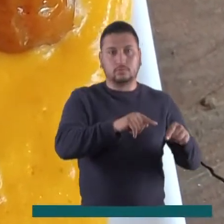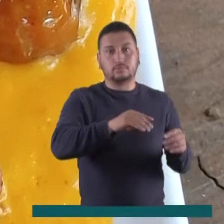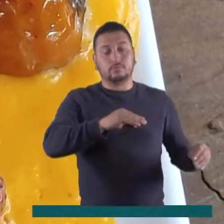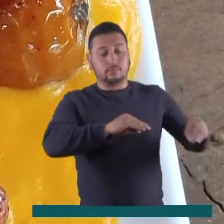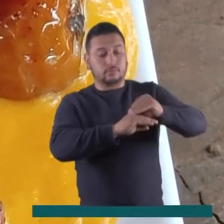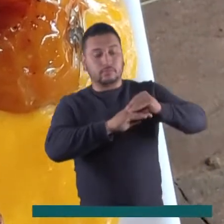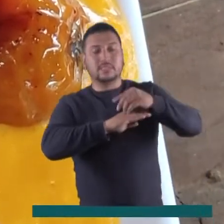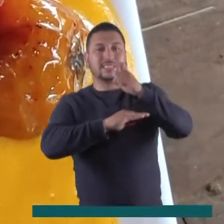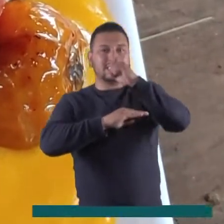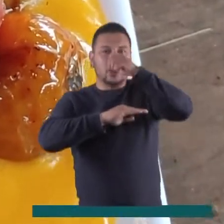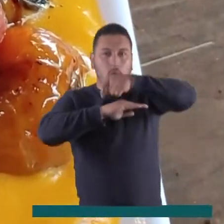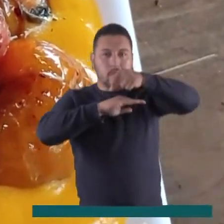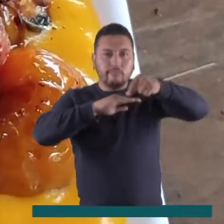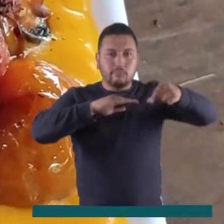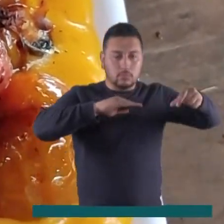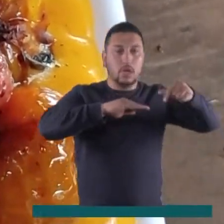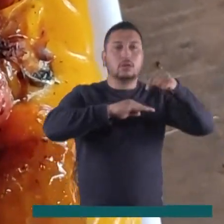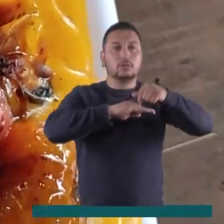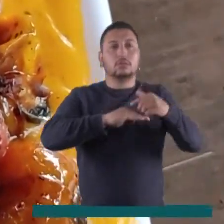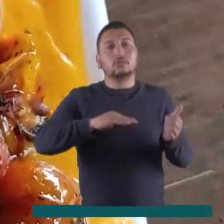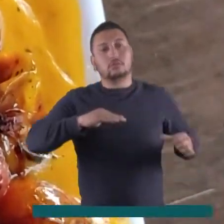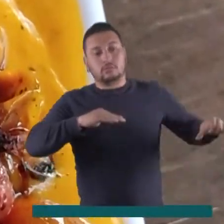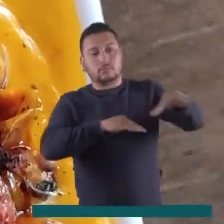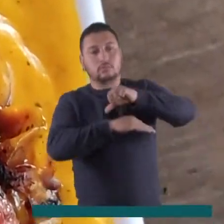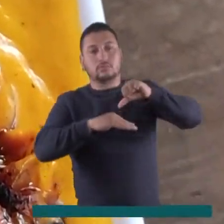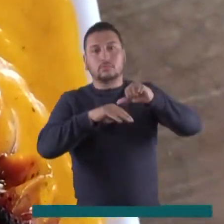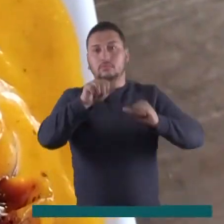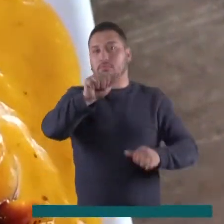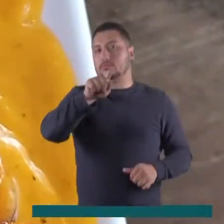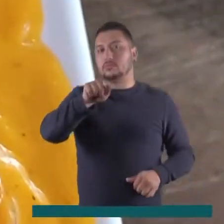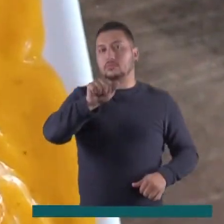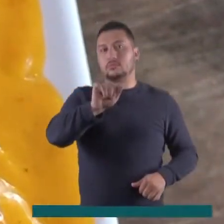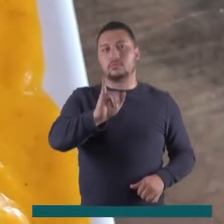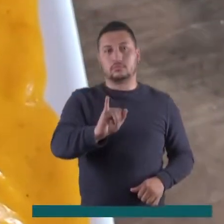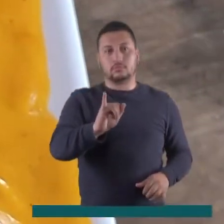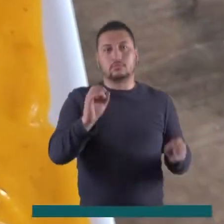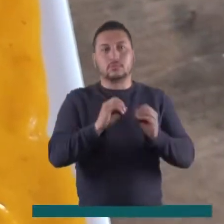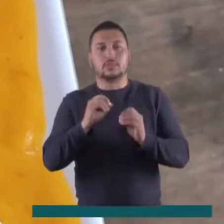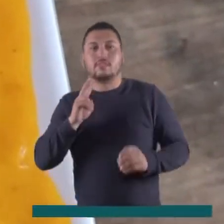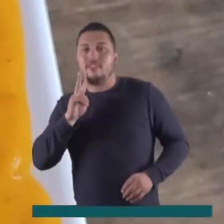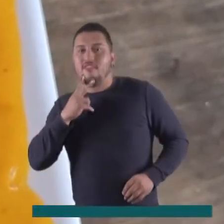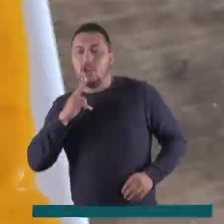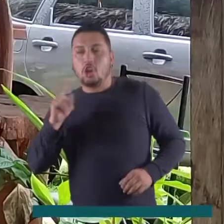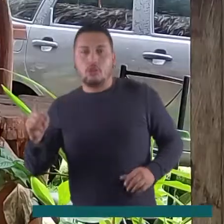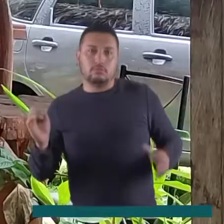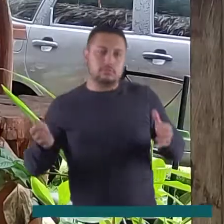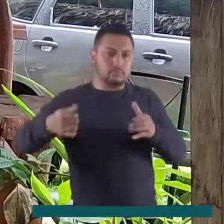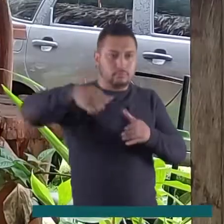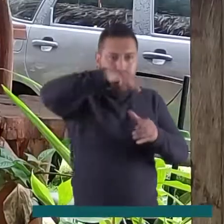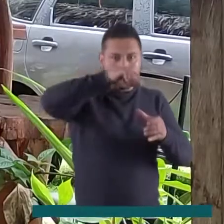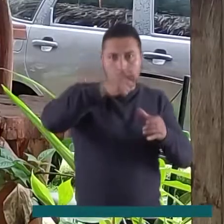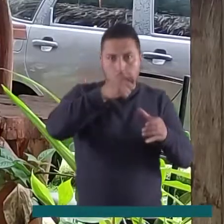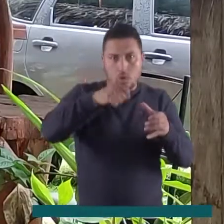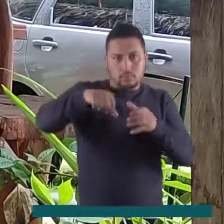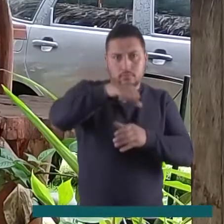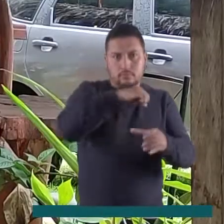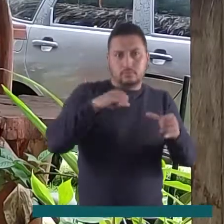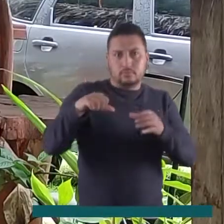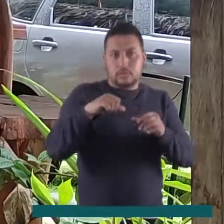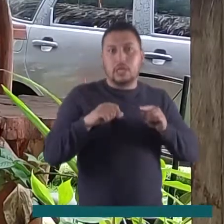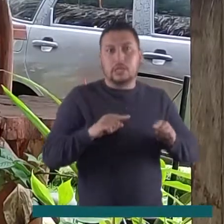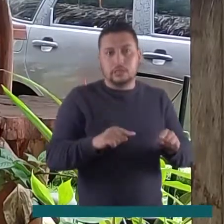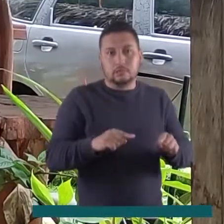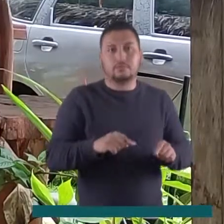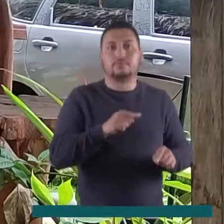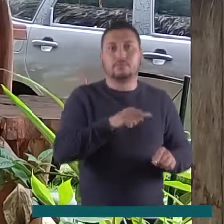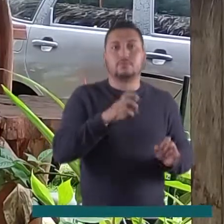bañado en una salsa de azaí deliciosa, potencializada con vino de la región, con aperitivos de la región. En este caso pues podemos